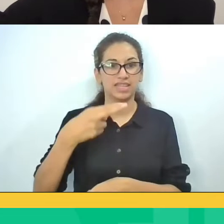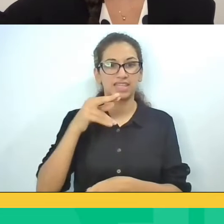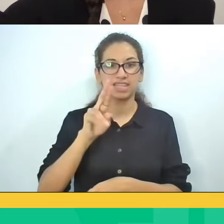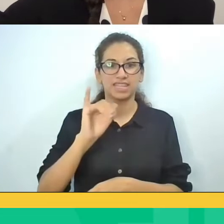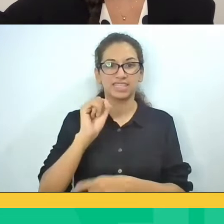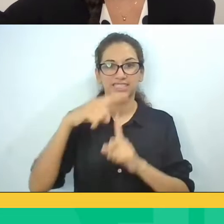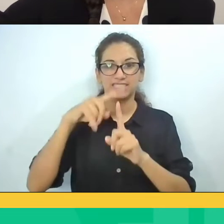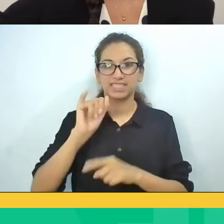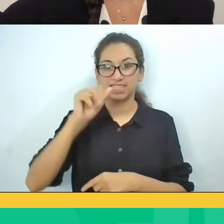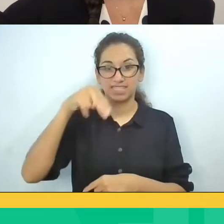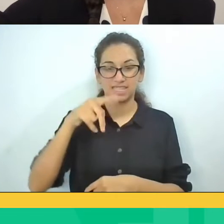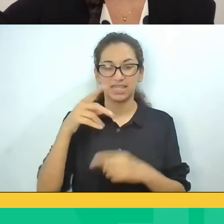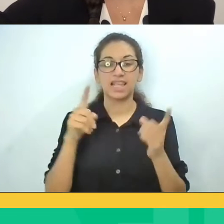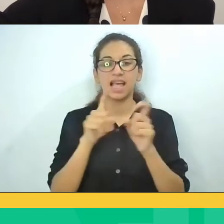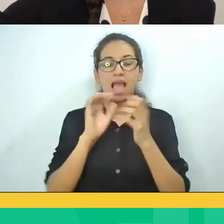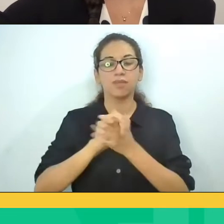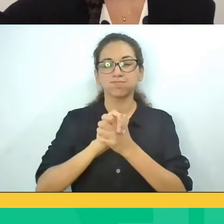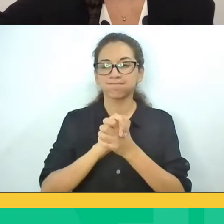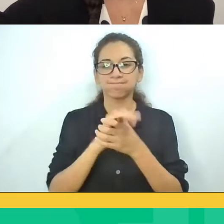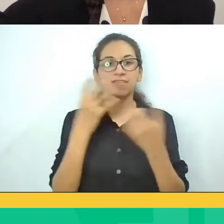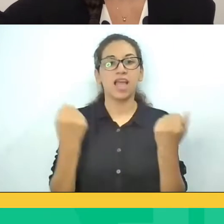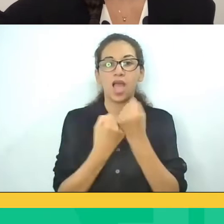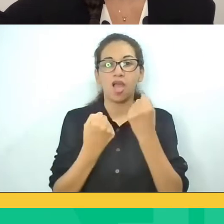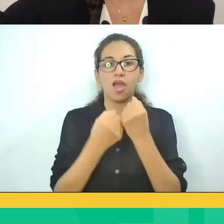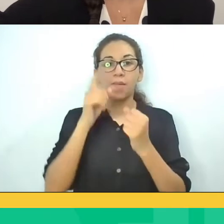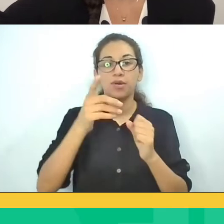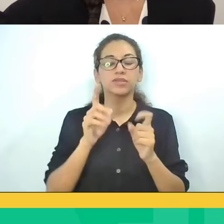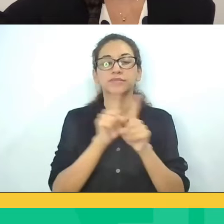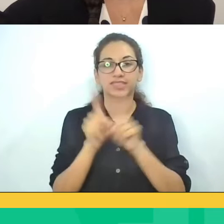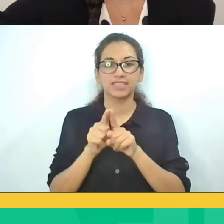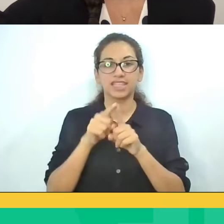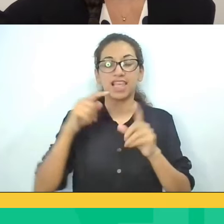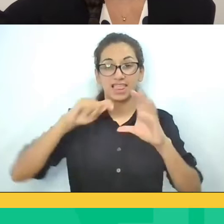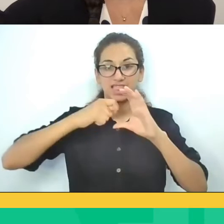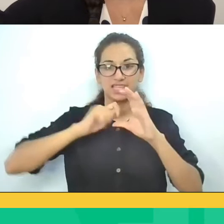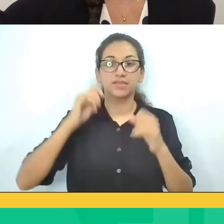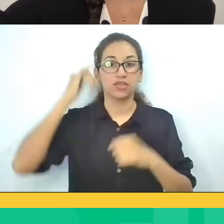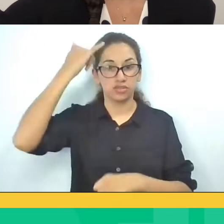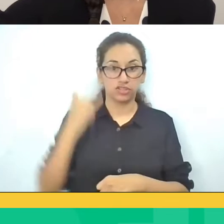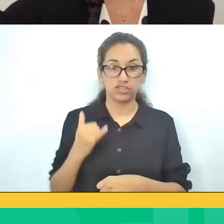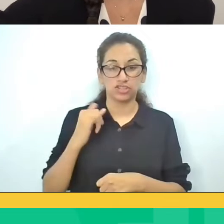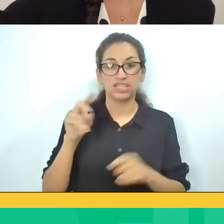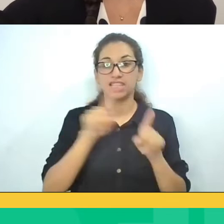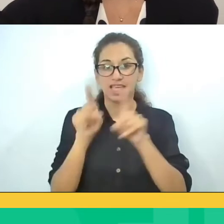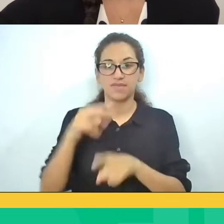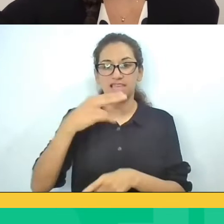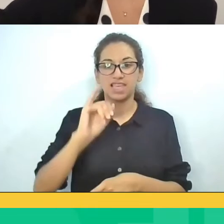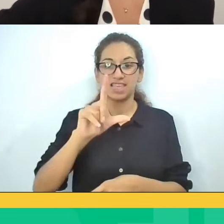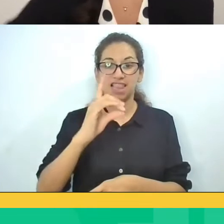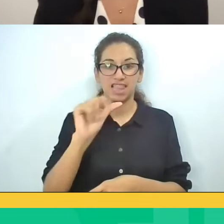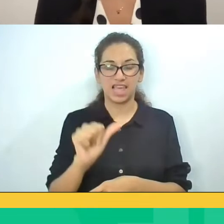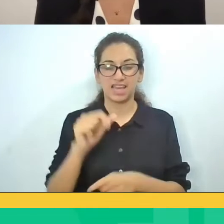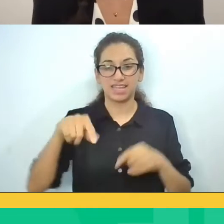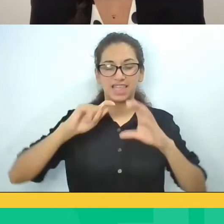nuestro compañero de los talleres, y bueno, Jocelyn e Hilda, que son nuestras intérpretes de lenguas de señas. Bueno, la